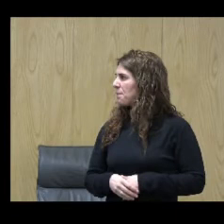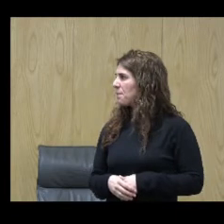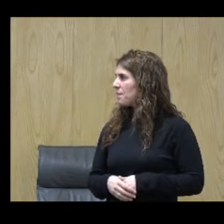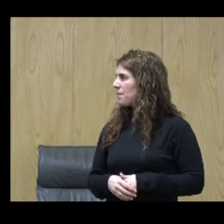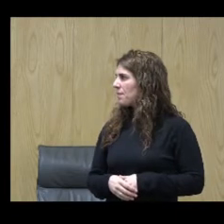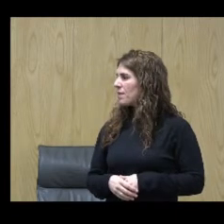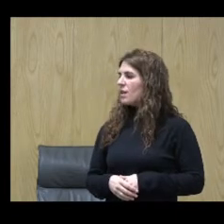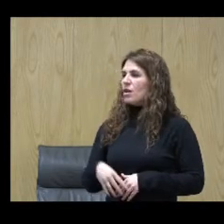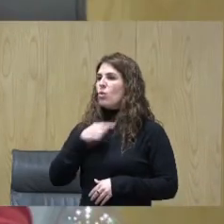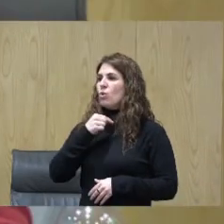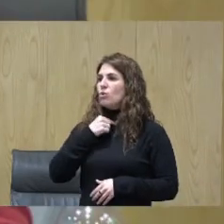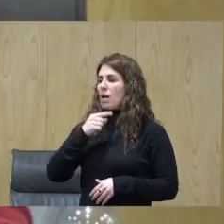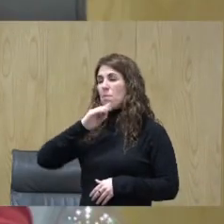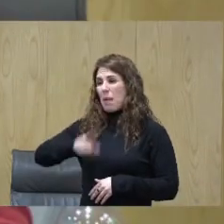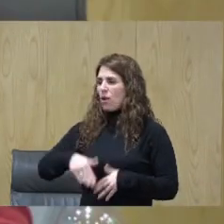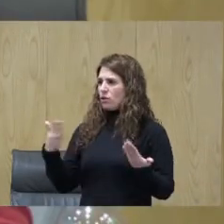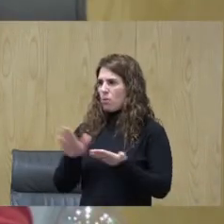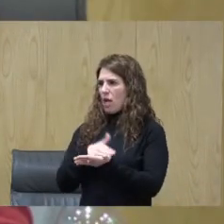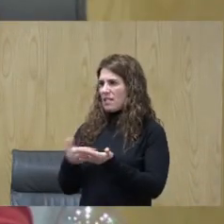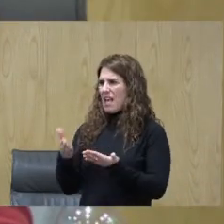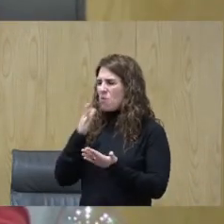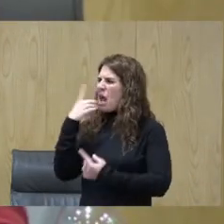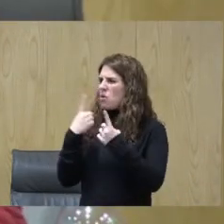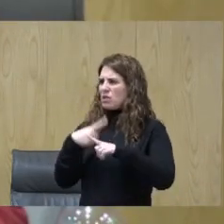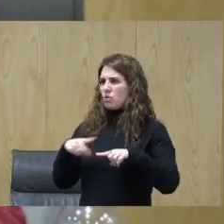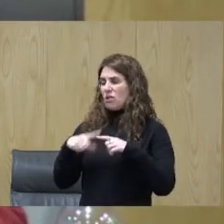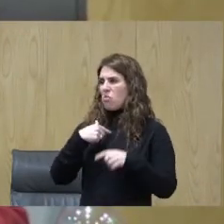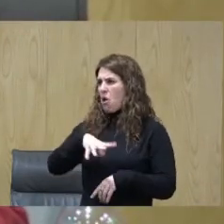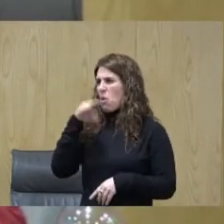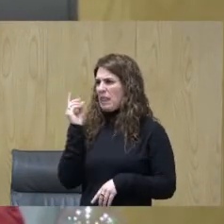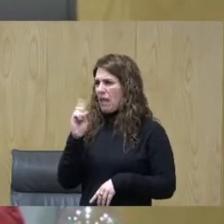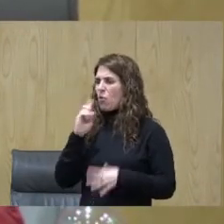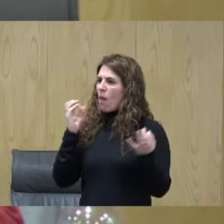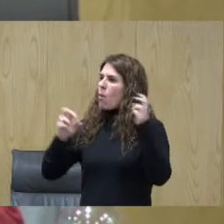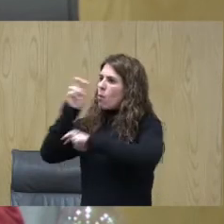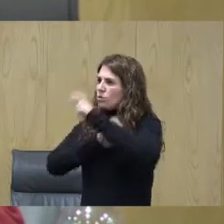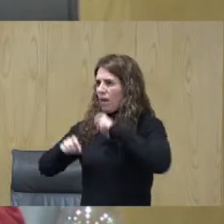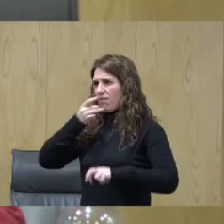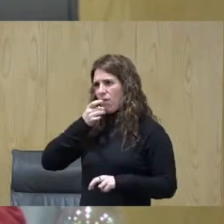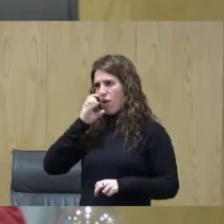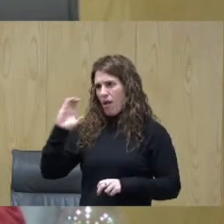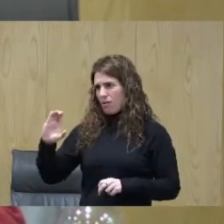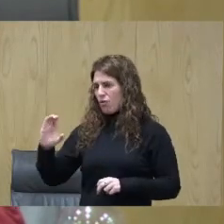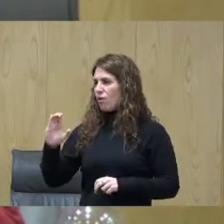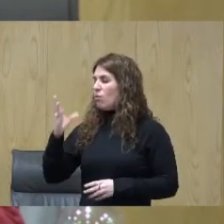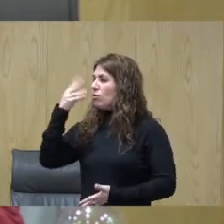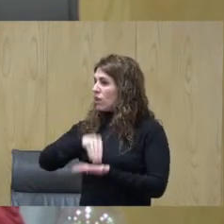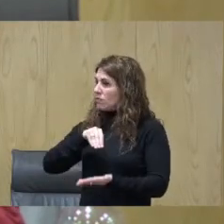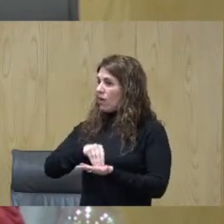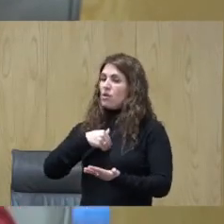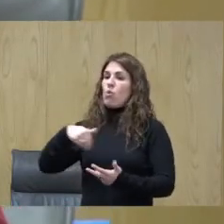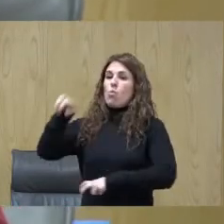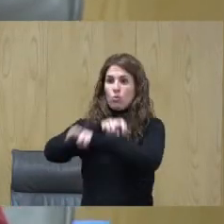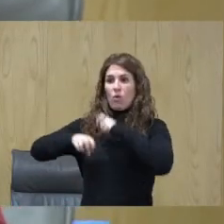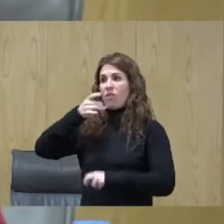Lo que más o menos me gusta es la poesía, porque hay cosas que no entiendo y las tengo que buscar en el diccionario. A veces, cuando busco en el